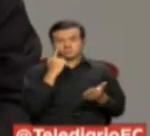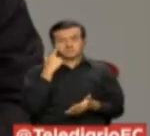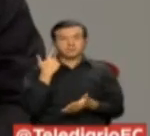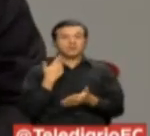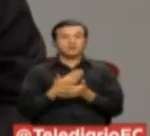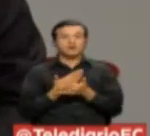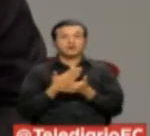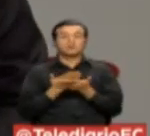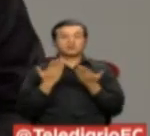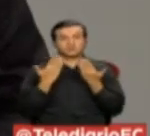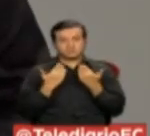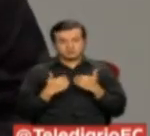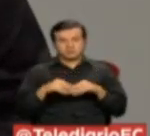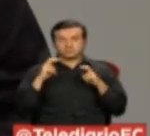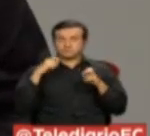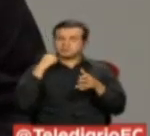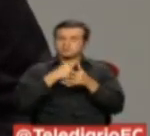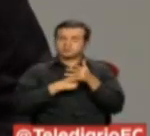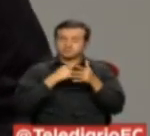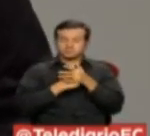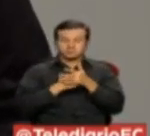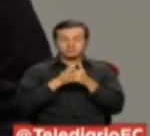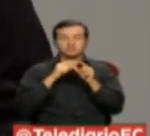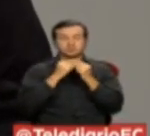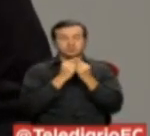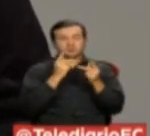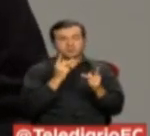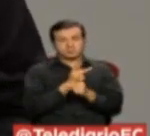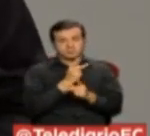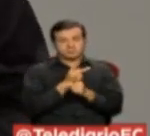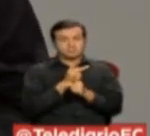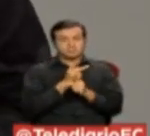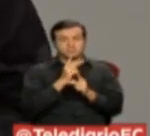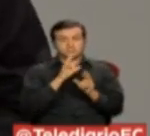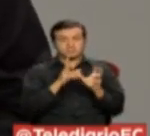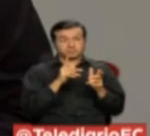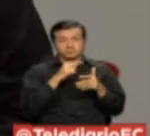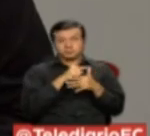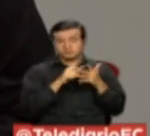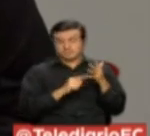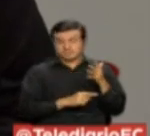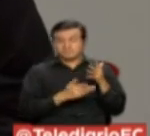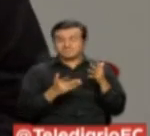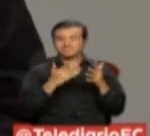evidentemente, con la lucha contra el crimen organizado. Gracias, amigas y